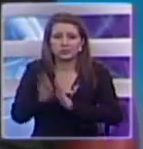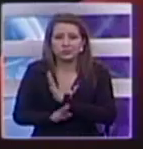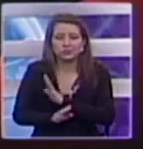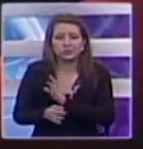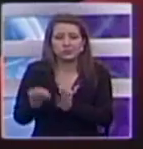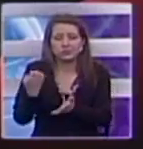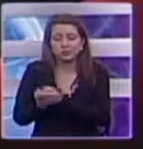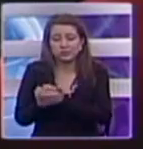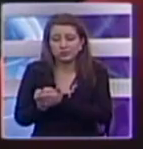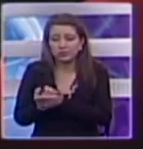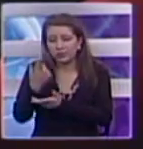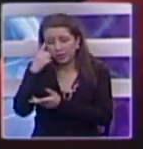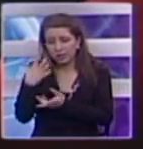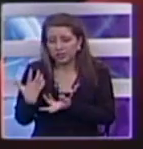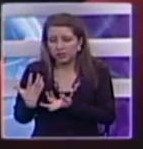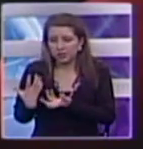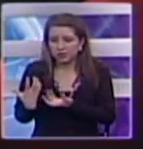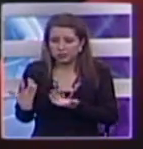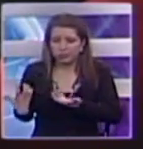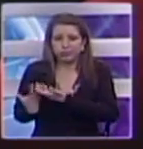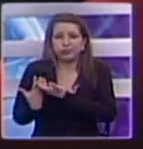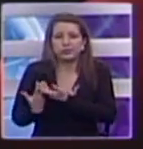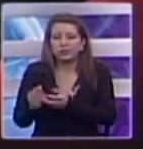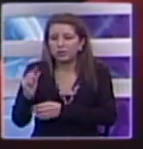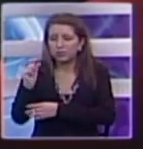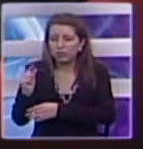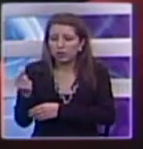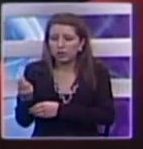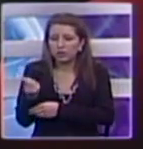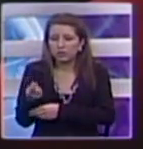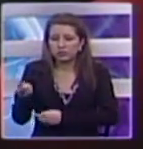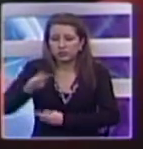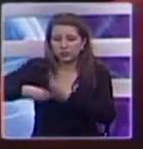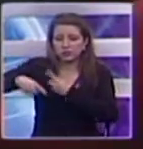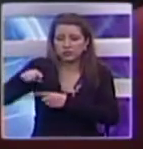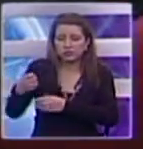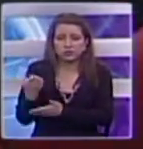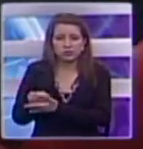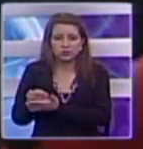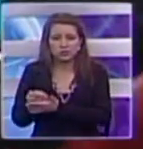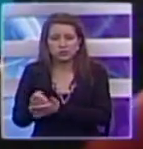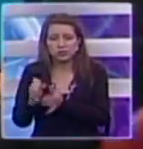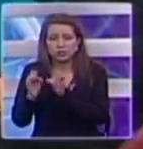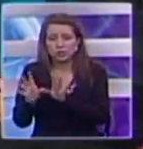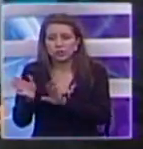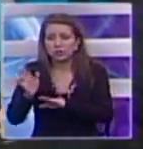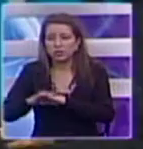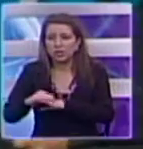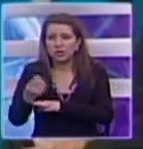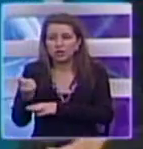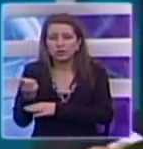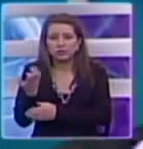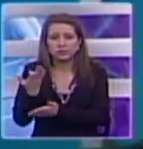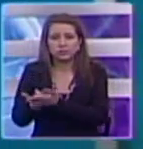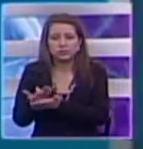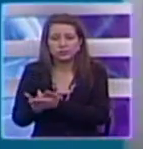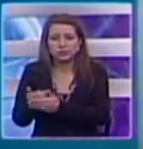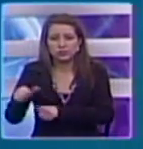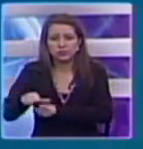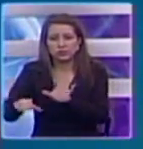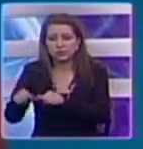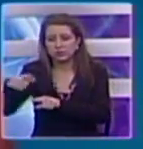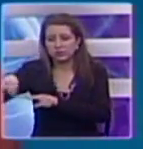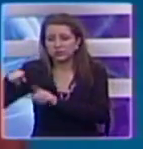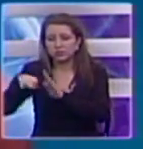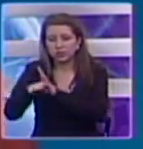una contracción porque hay inclusive menos dinero circulando en la economía. Afortunadamente la parte financiera administrada por los